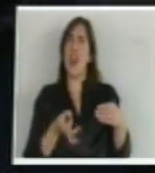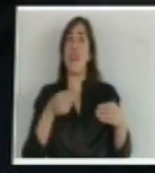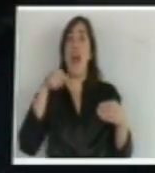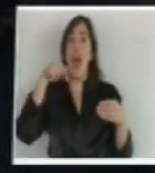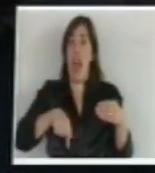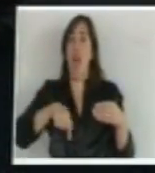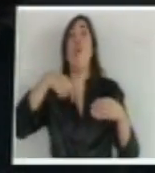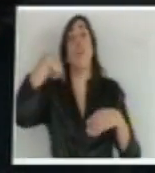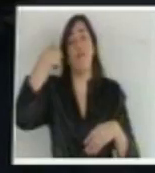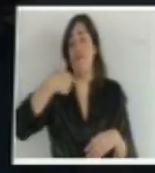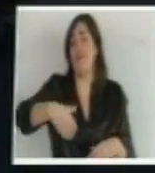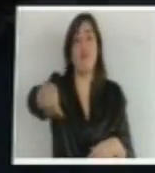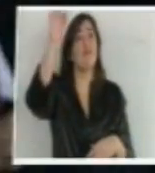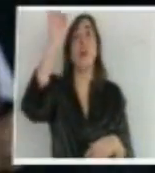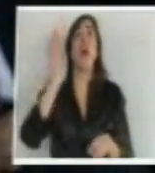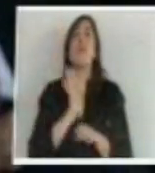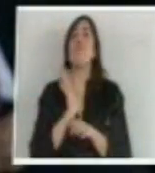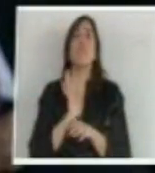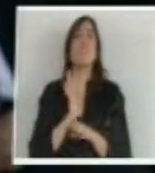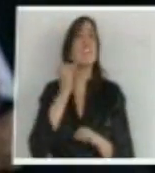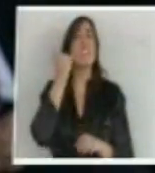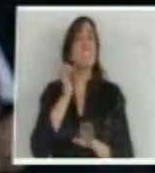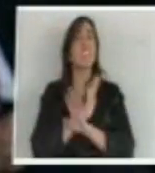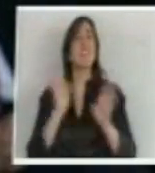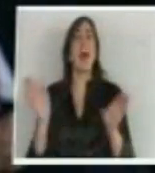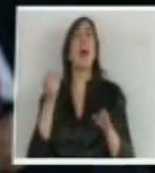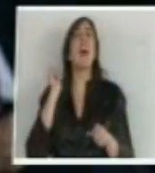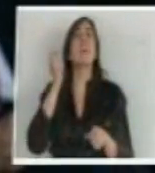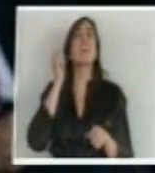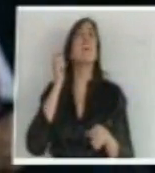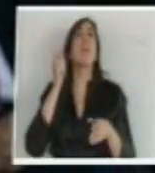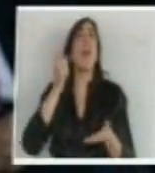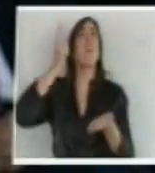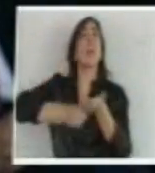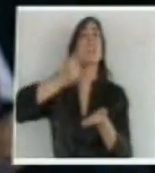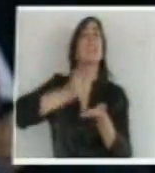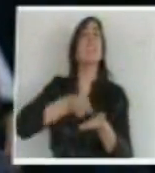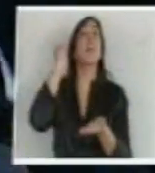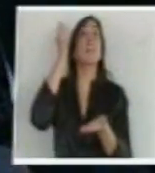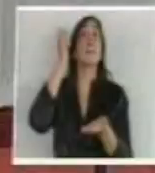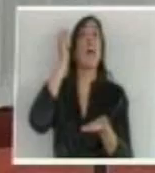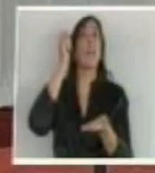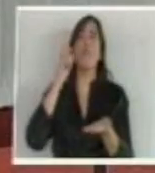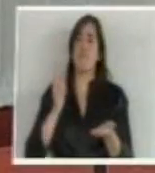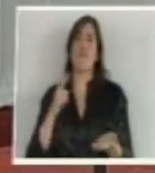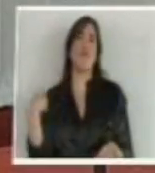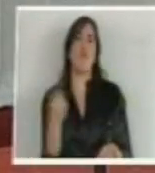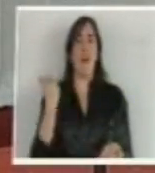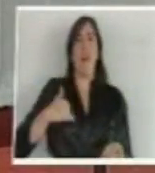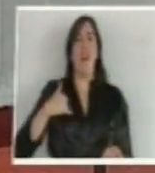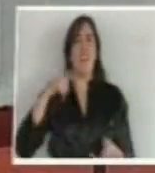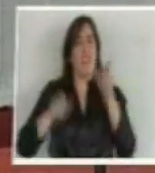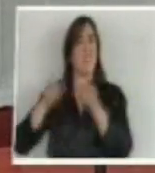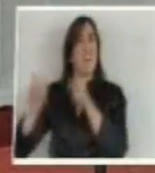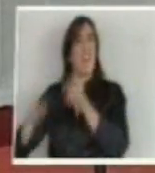ahora en más no deciden más las burocracias políticas, sino que deciden también los argentinos